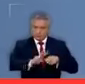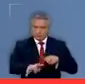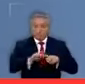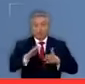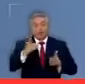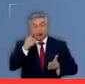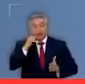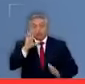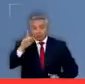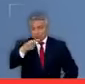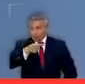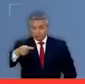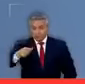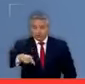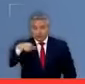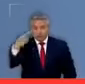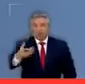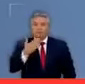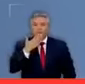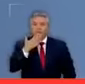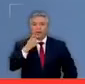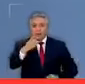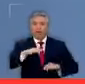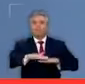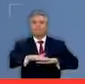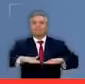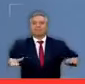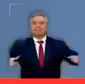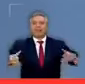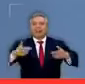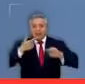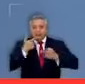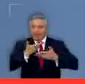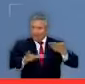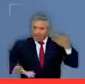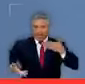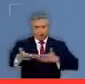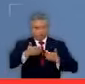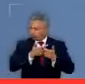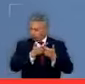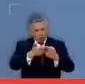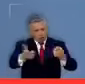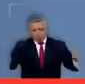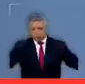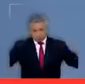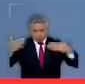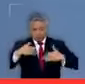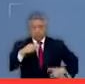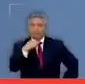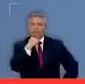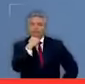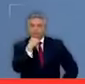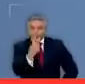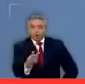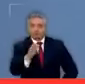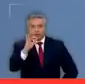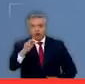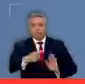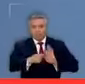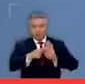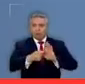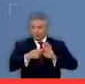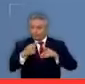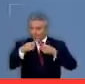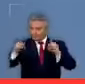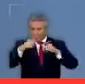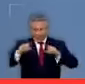semana, convocaré a una mesa de diálogo amplia y transversal para escuchar la voz y las propuestas de